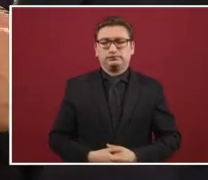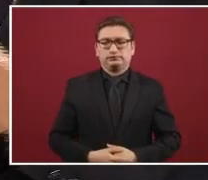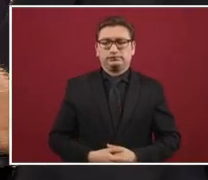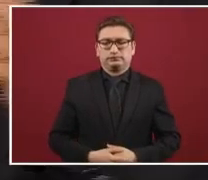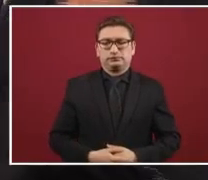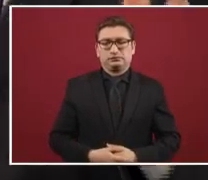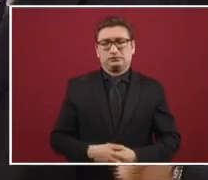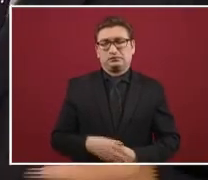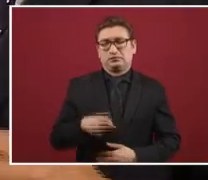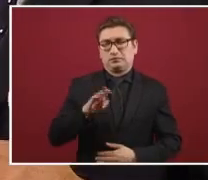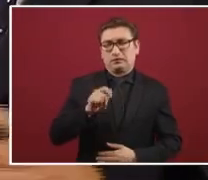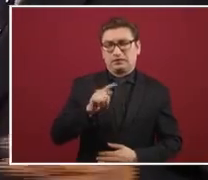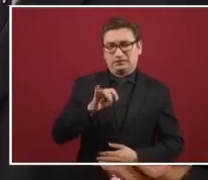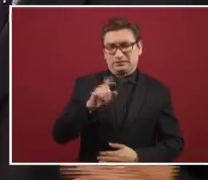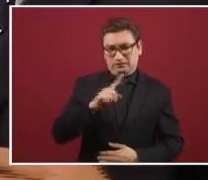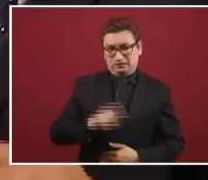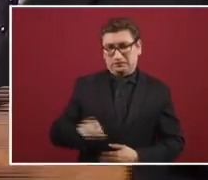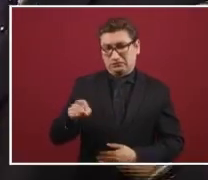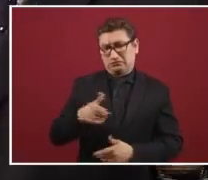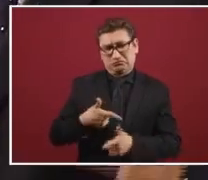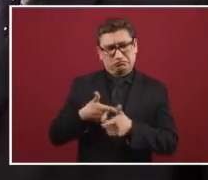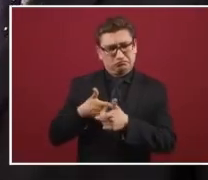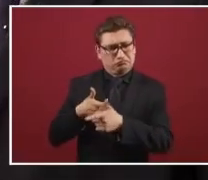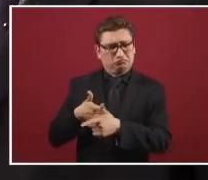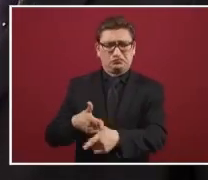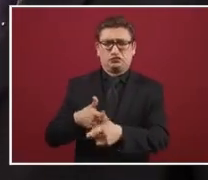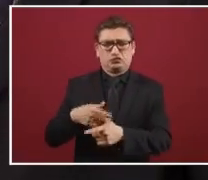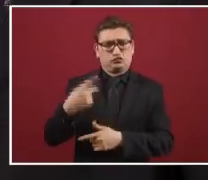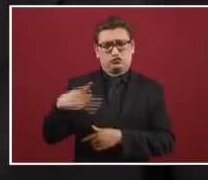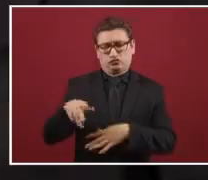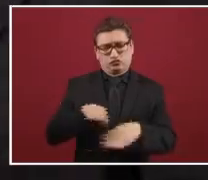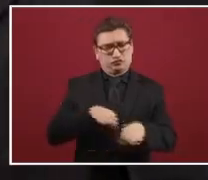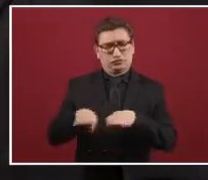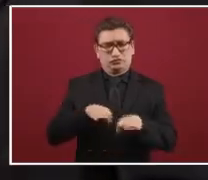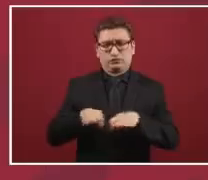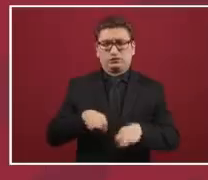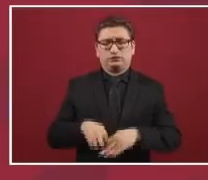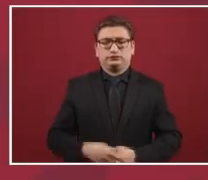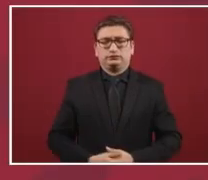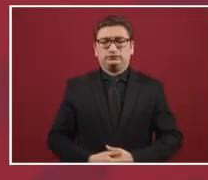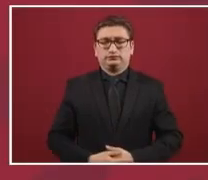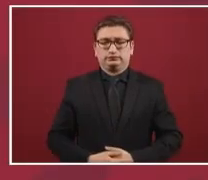que Beatriz siga en su trabajo,